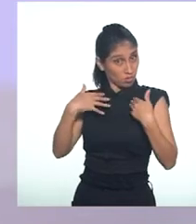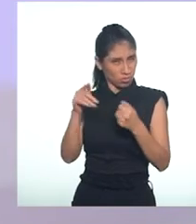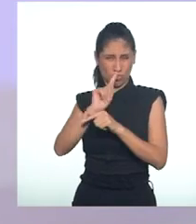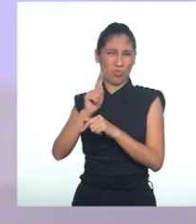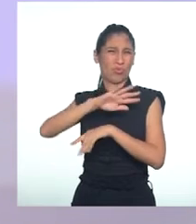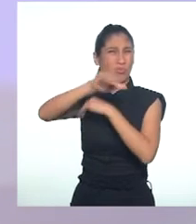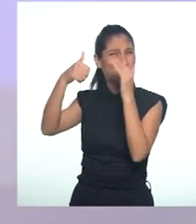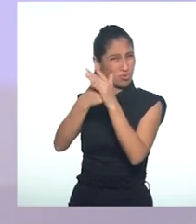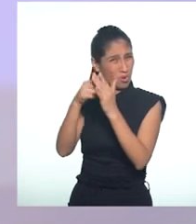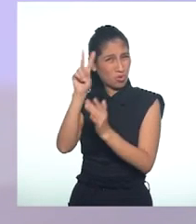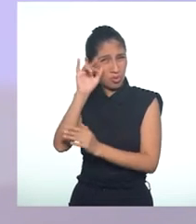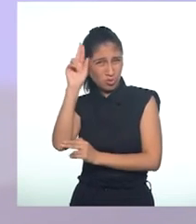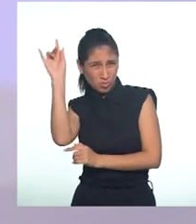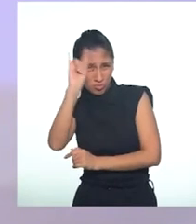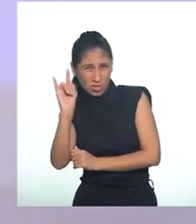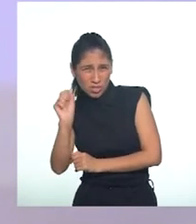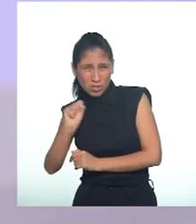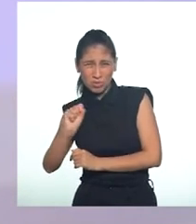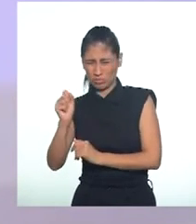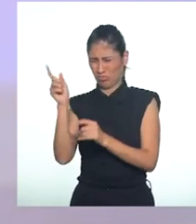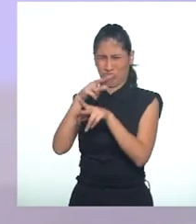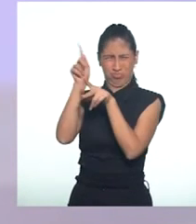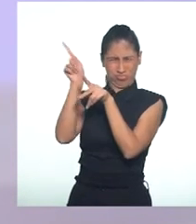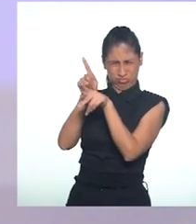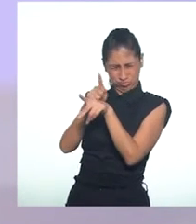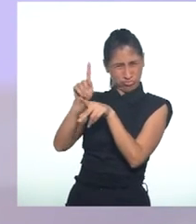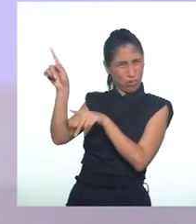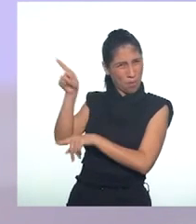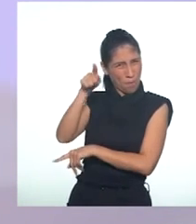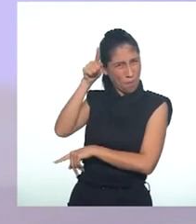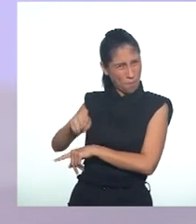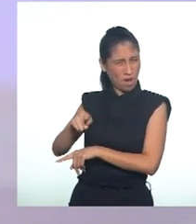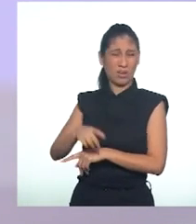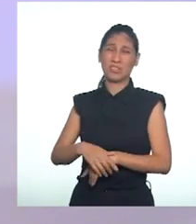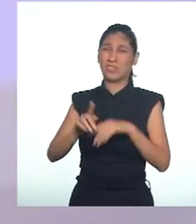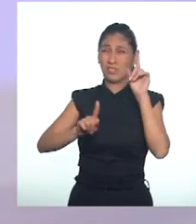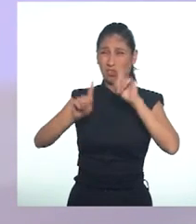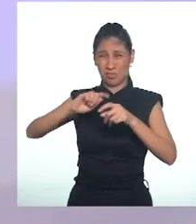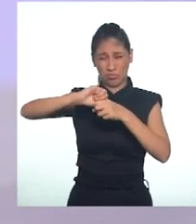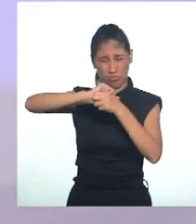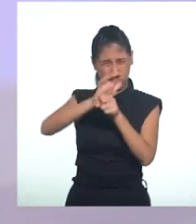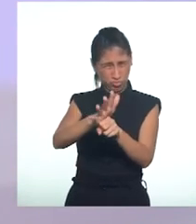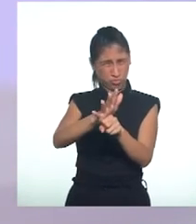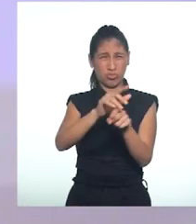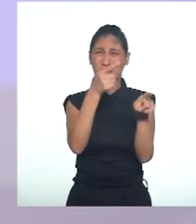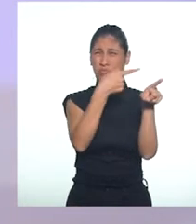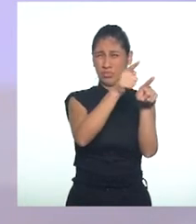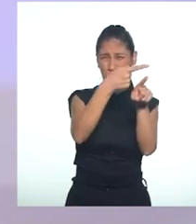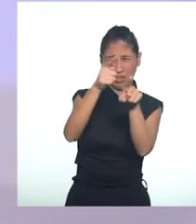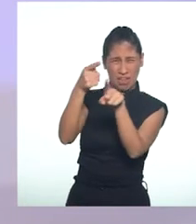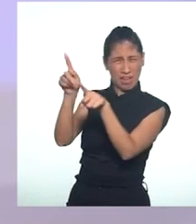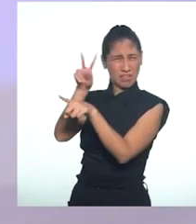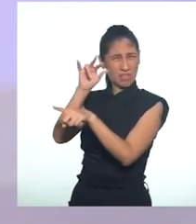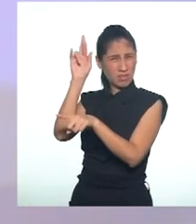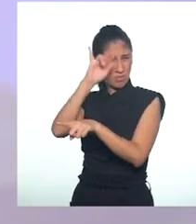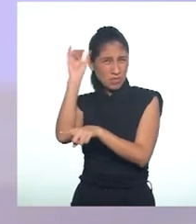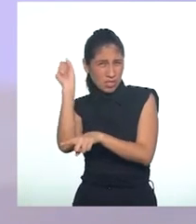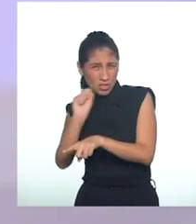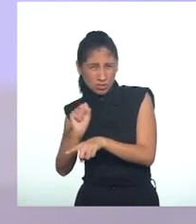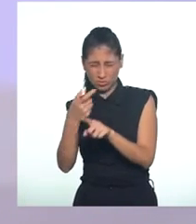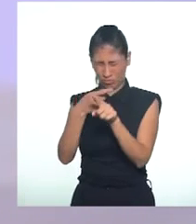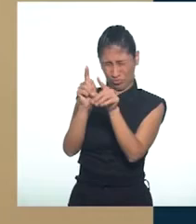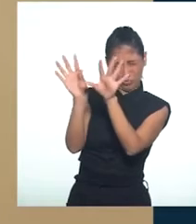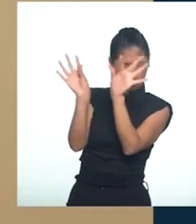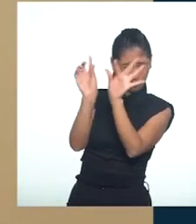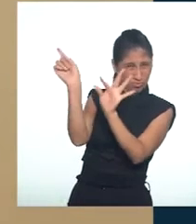¡Qué terrible ese COVID! O se le dice la COVID, o el SARS, o el coronavirus,